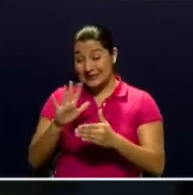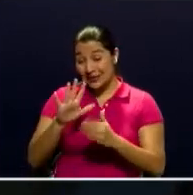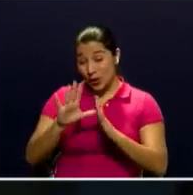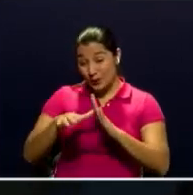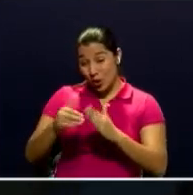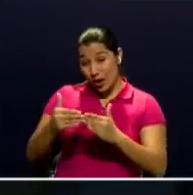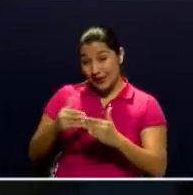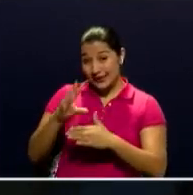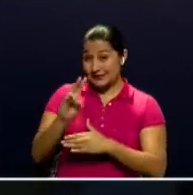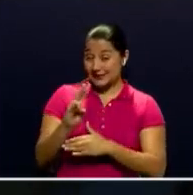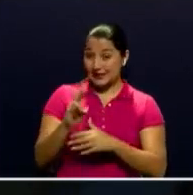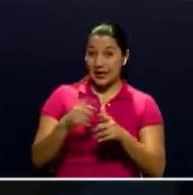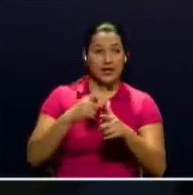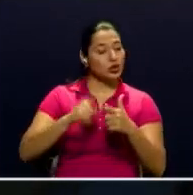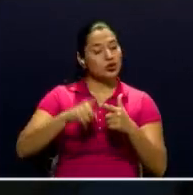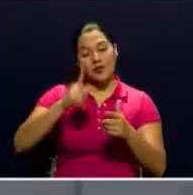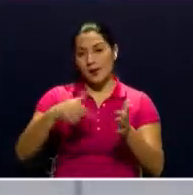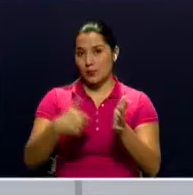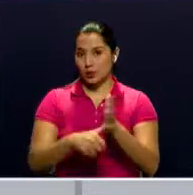votación de manera inmediata.